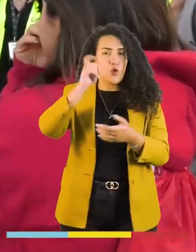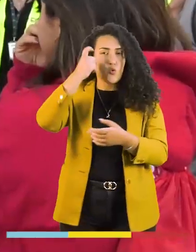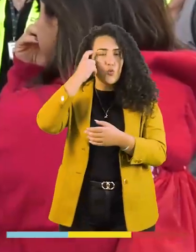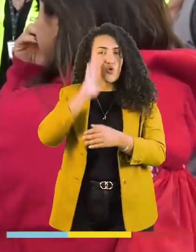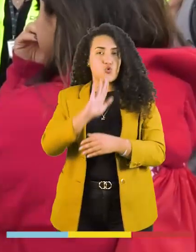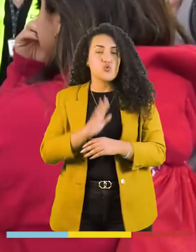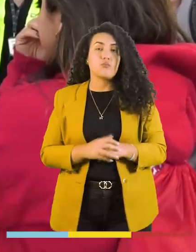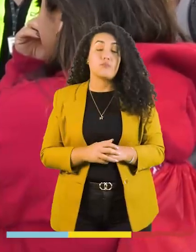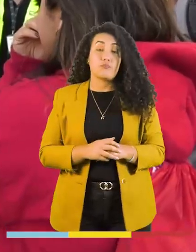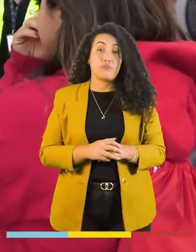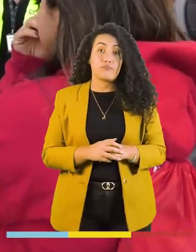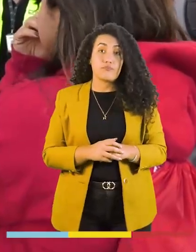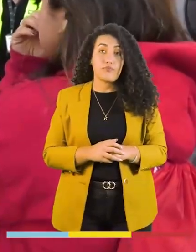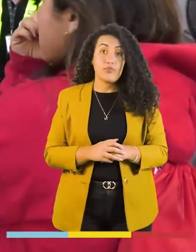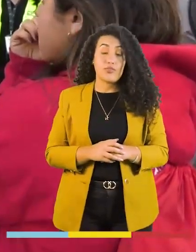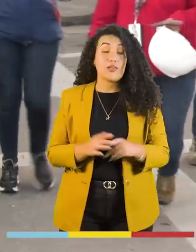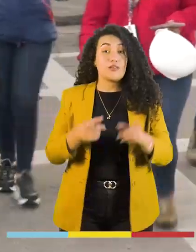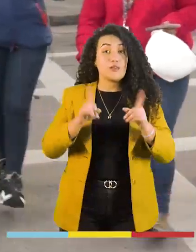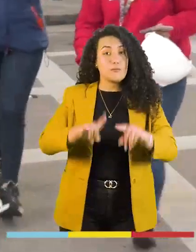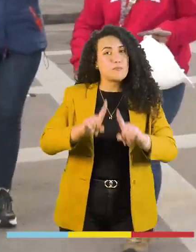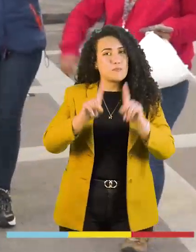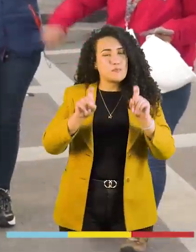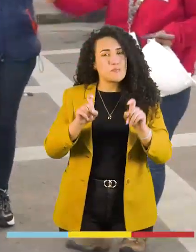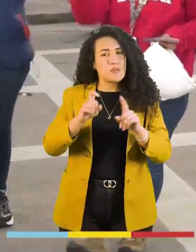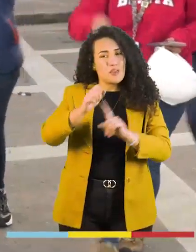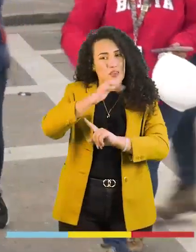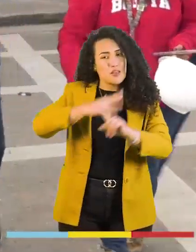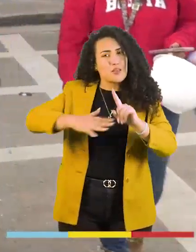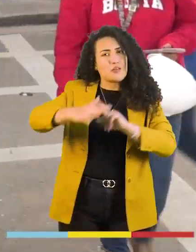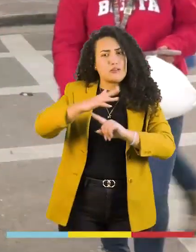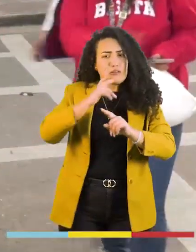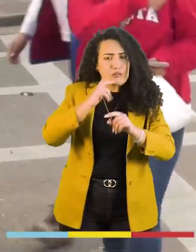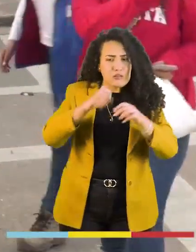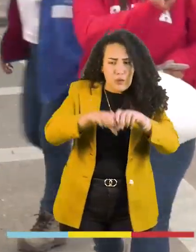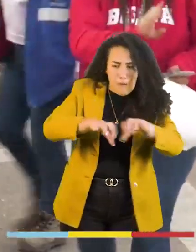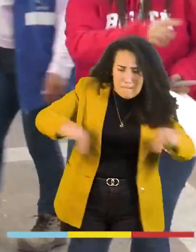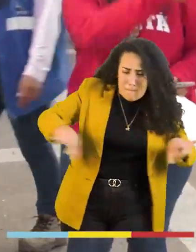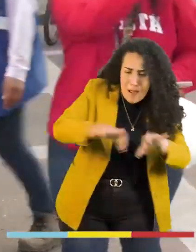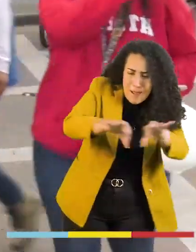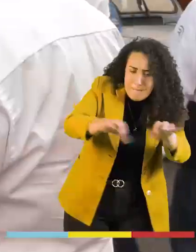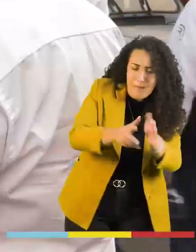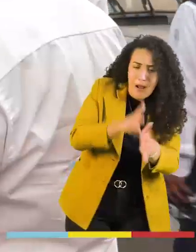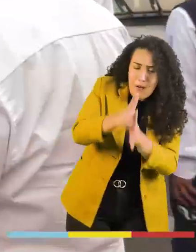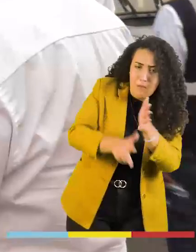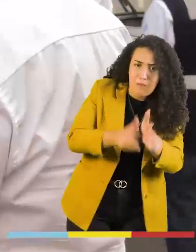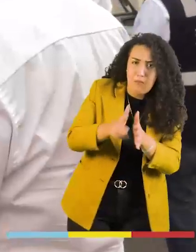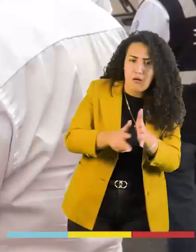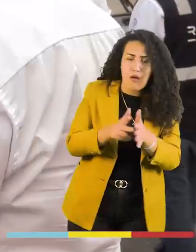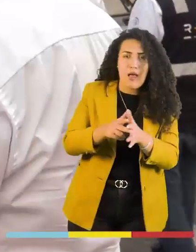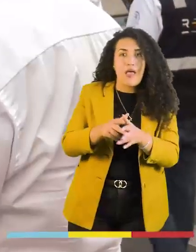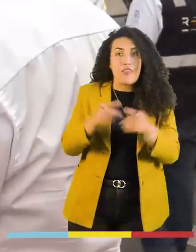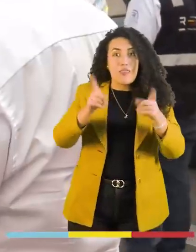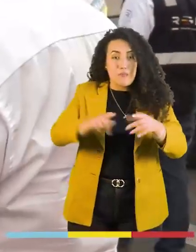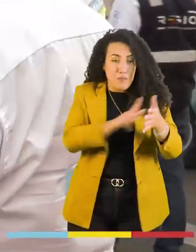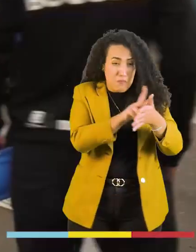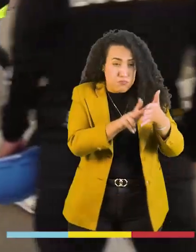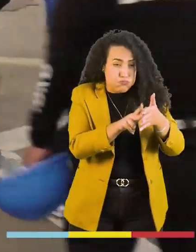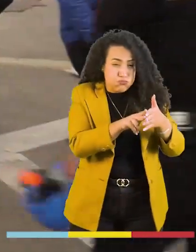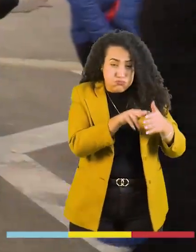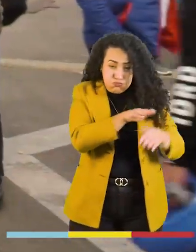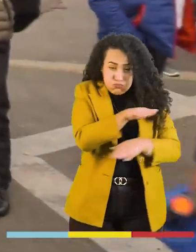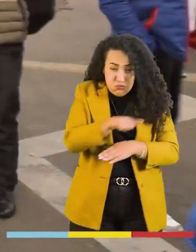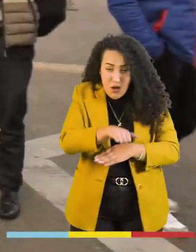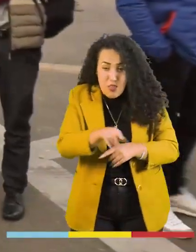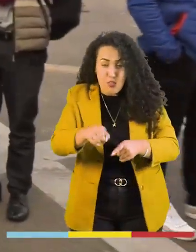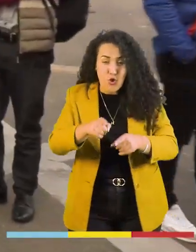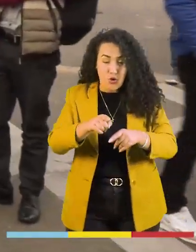del gobernador. Eso, y haríamos como una ambientación con todo el tema de los rieles y todo el tema pues de los nuevos vagones que